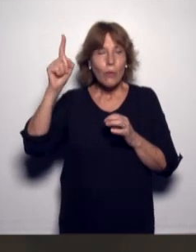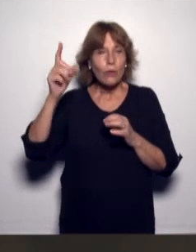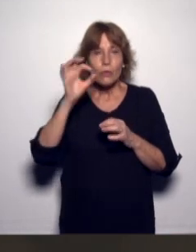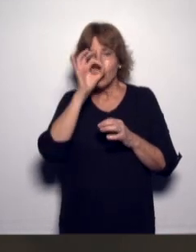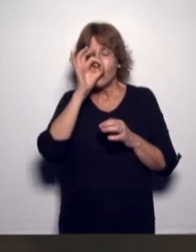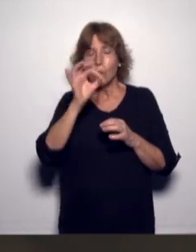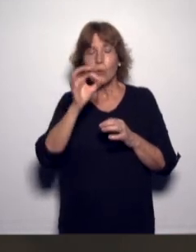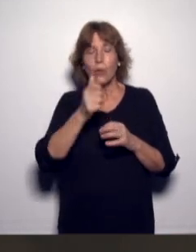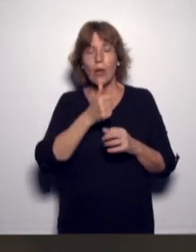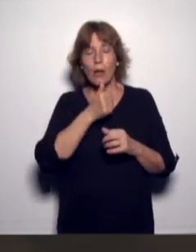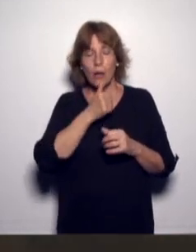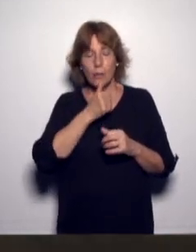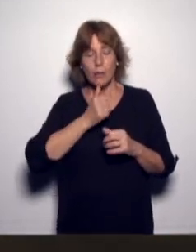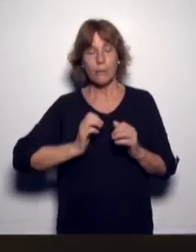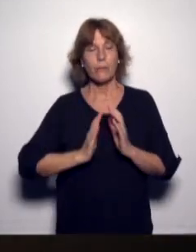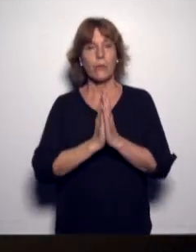Amén.